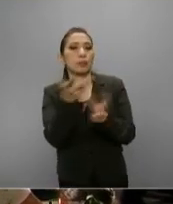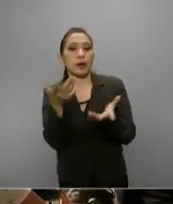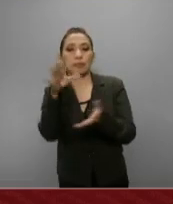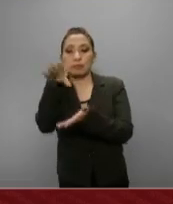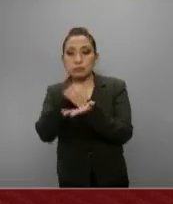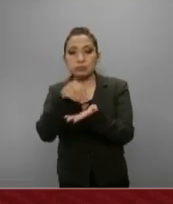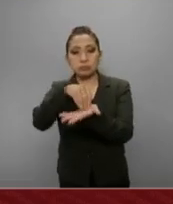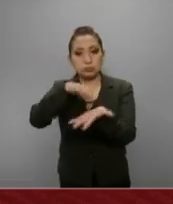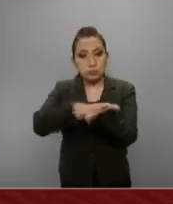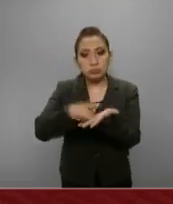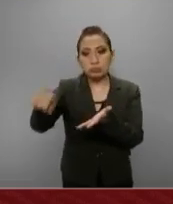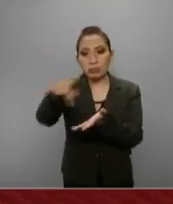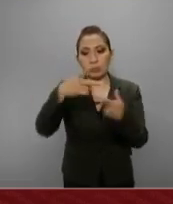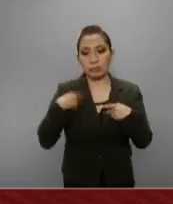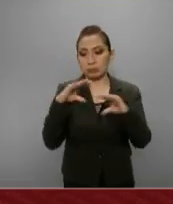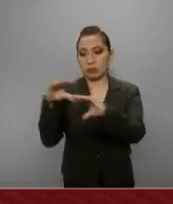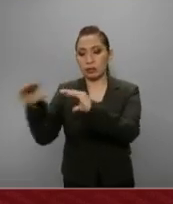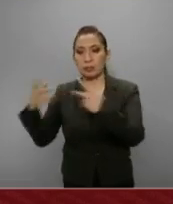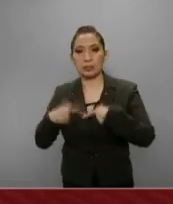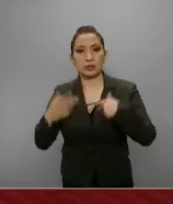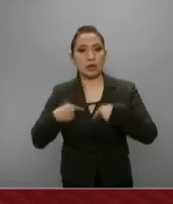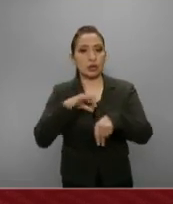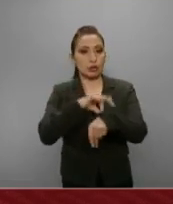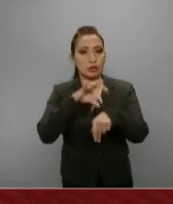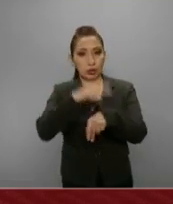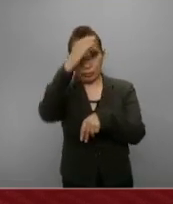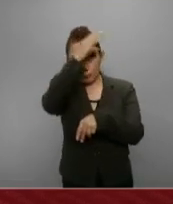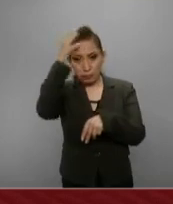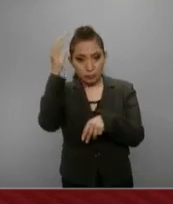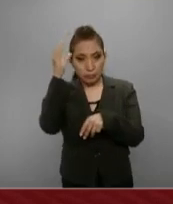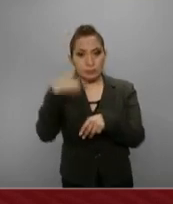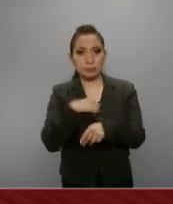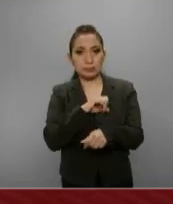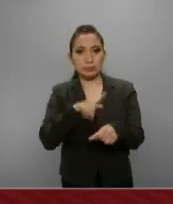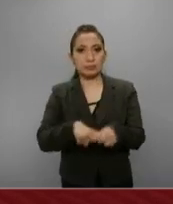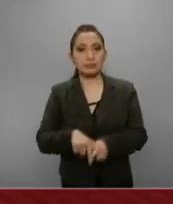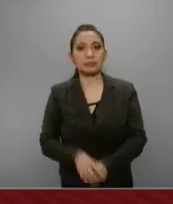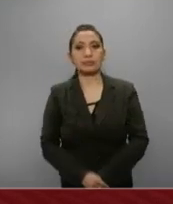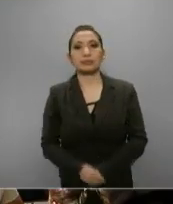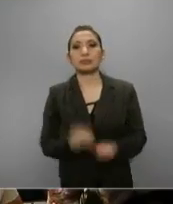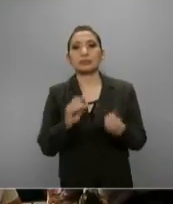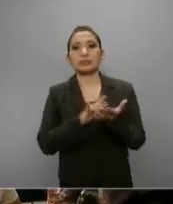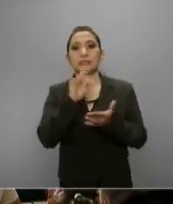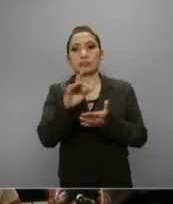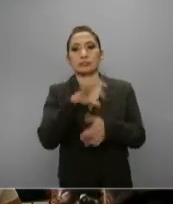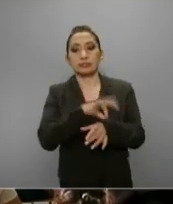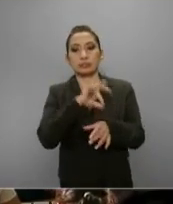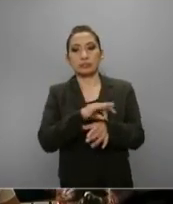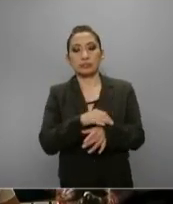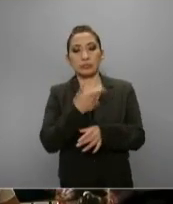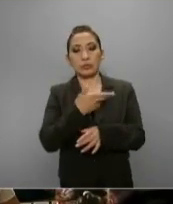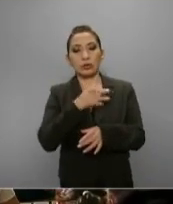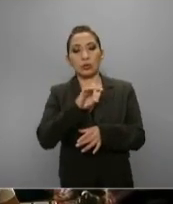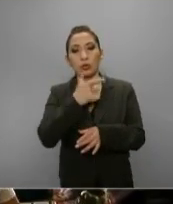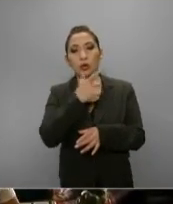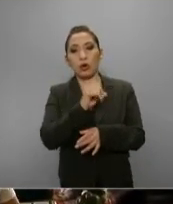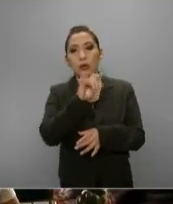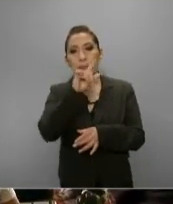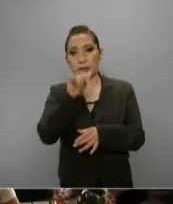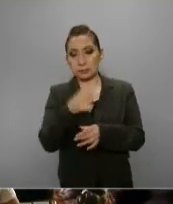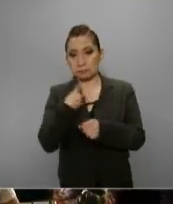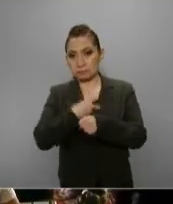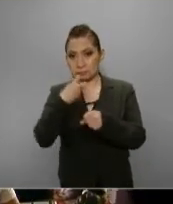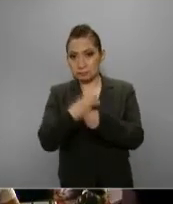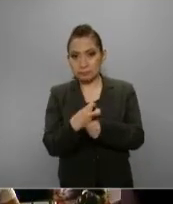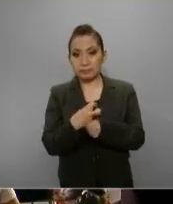el reclutamiento y formación de recursos humanos de la salud especializados. Muchas gracias, doctor Hugo López-Gatell, por la